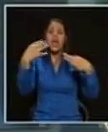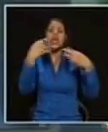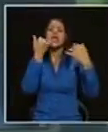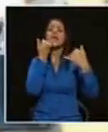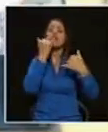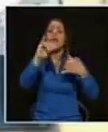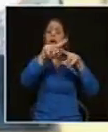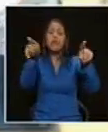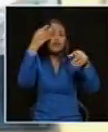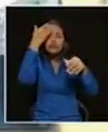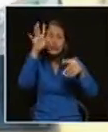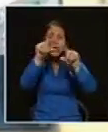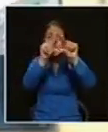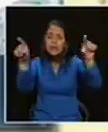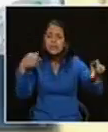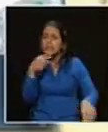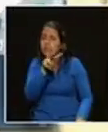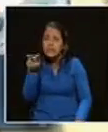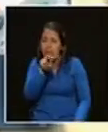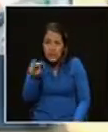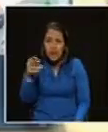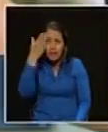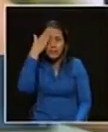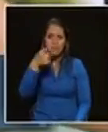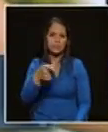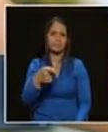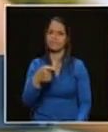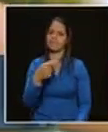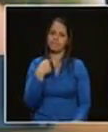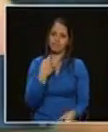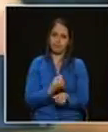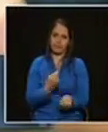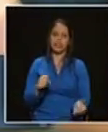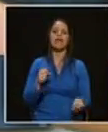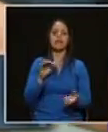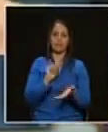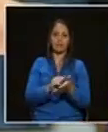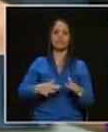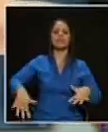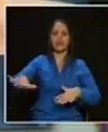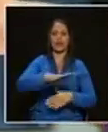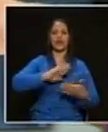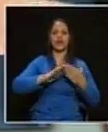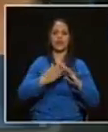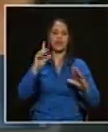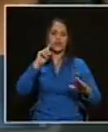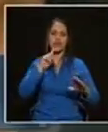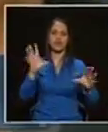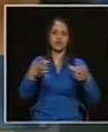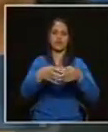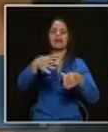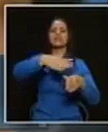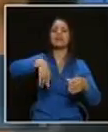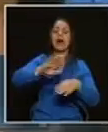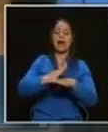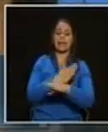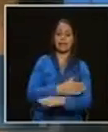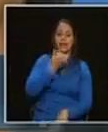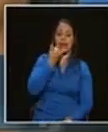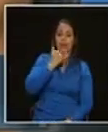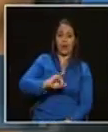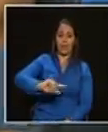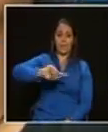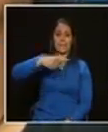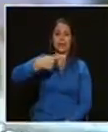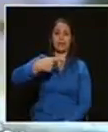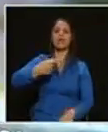apenas estamos aprendiendo. Esta es la situación que vive la comunidad sorda con la herramienta de closed caption, ya que su primera lengua es la de señas y